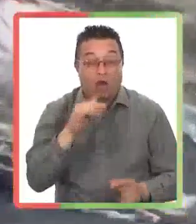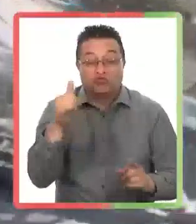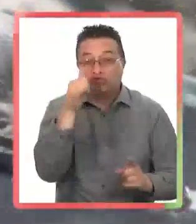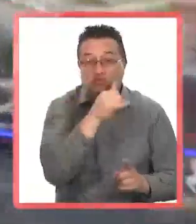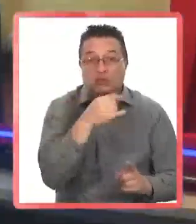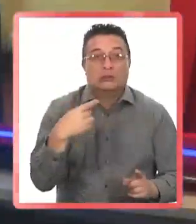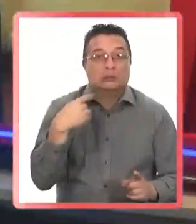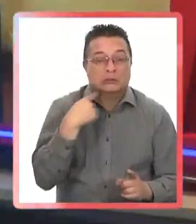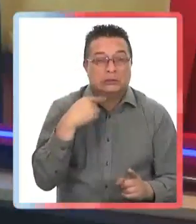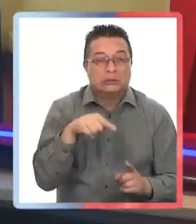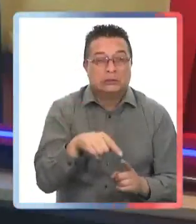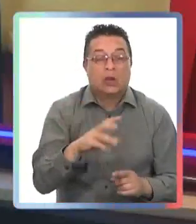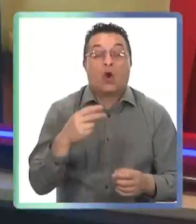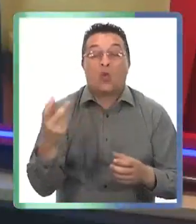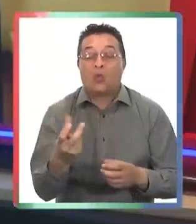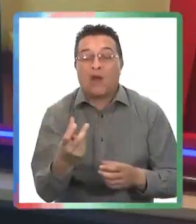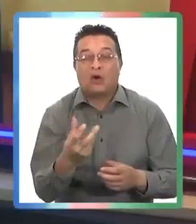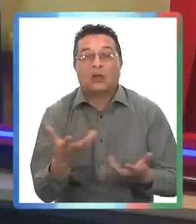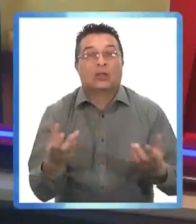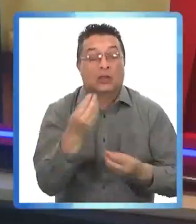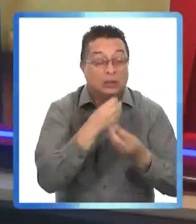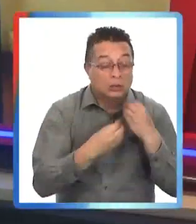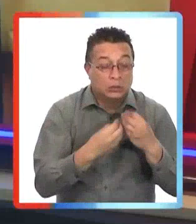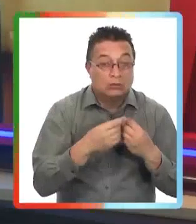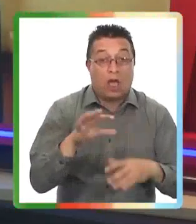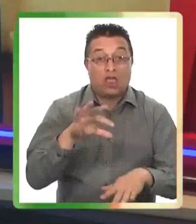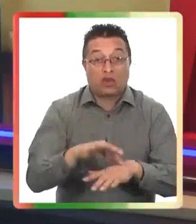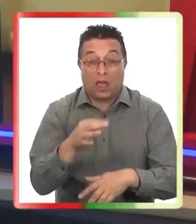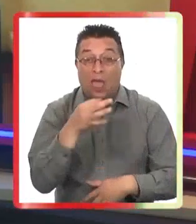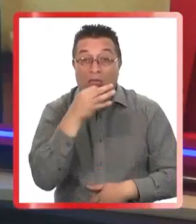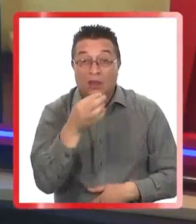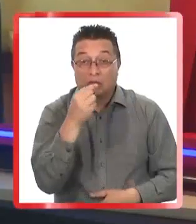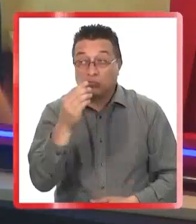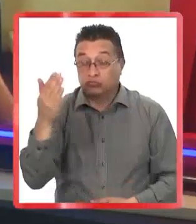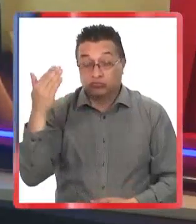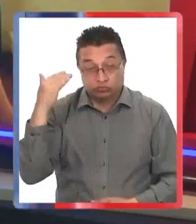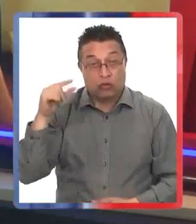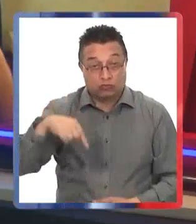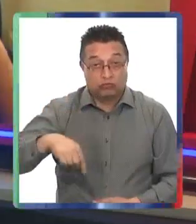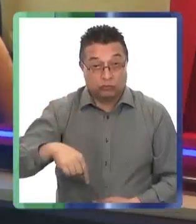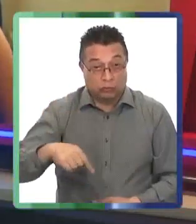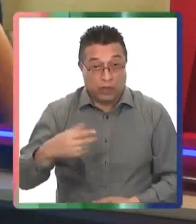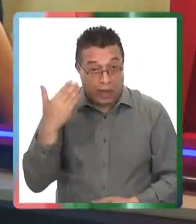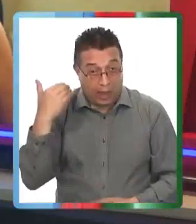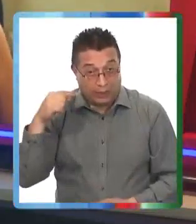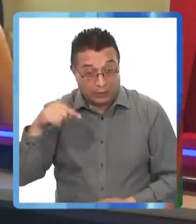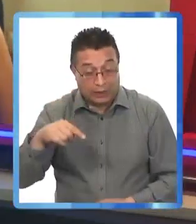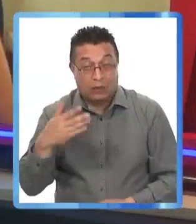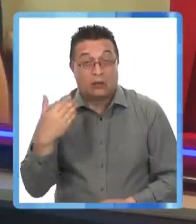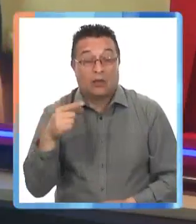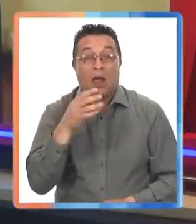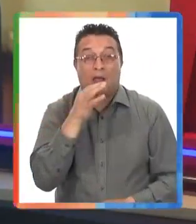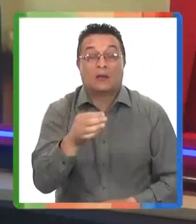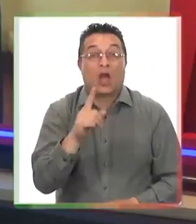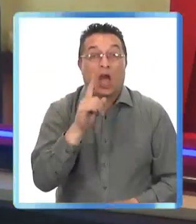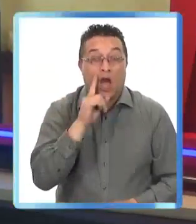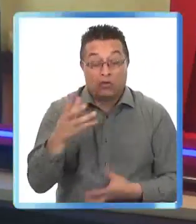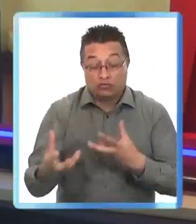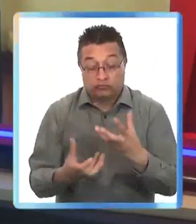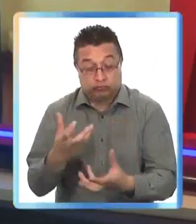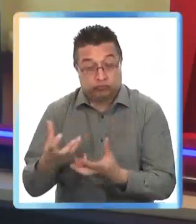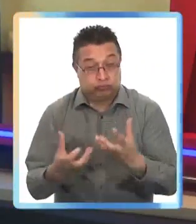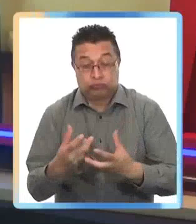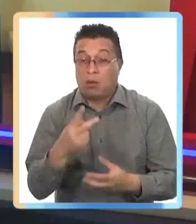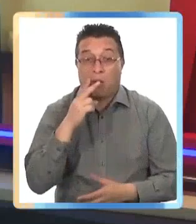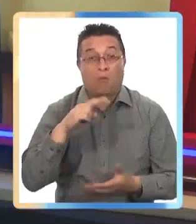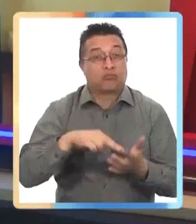eventualmente contaminada? ¿Qué pasa cuando yo consumo huevo, por ejemplo? Nos ha dicho el doctor Carlos Pérez hace poquitos días aquí en esta misma pantalla, bueno, cuando hay